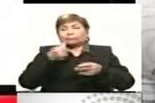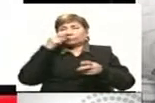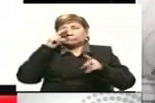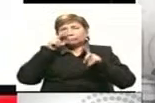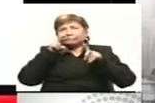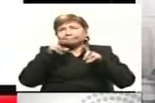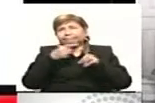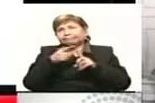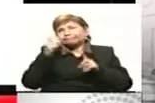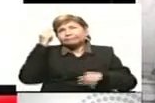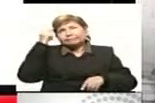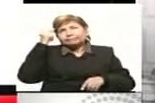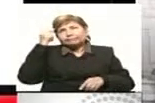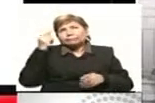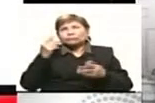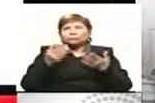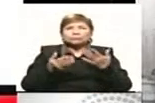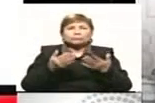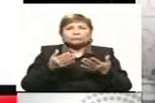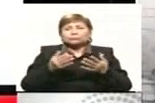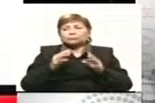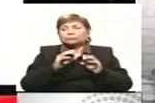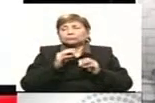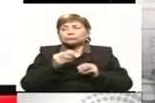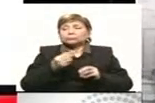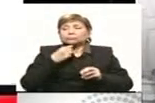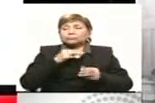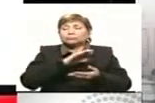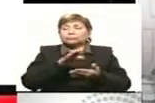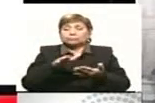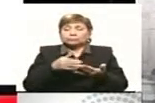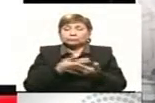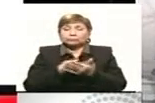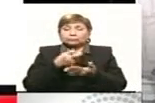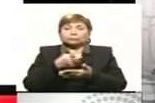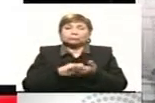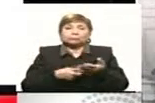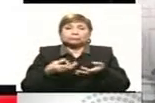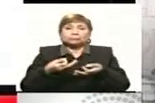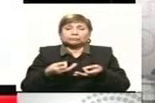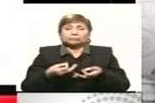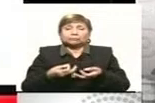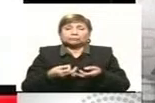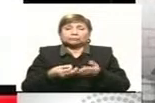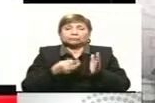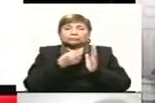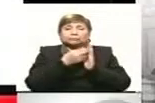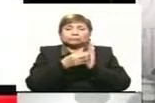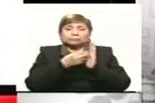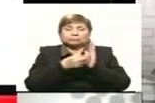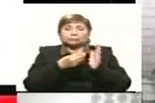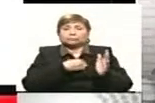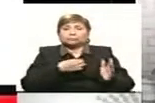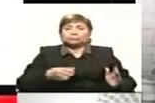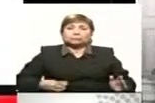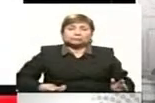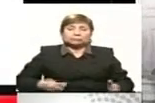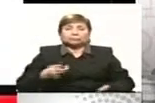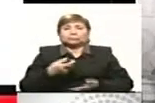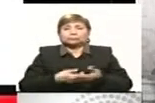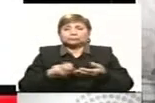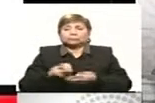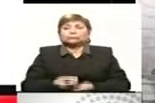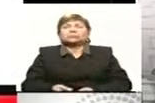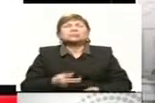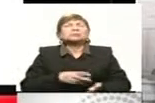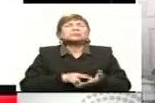mirada, ¿no?, no tanto por organismos, este es el presupuesto del pliego Ministerio de Economía y Finanzas. ¿Qué